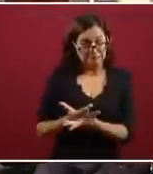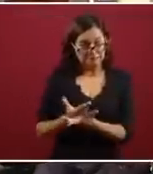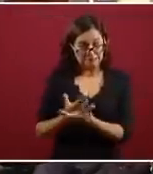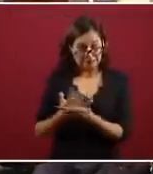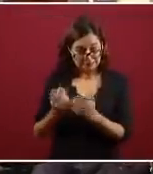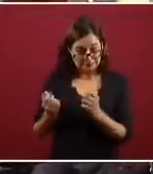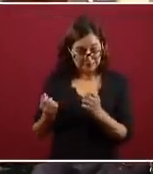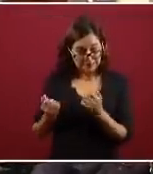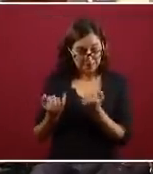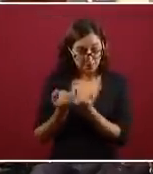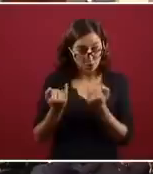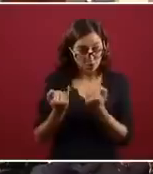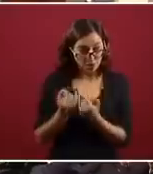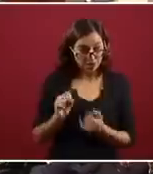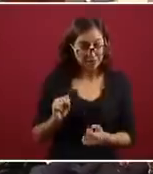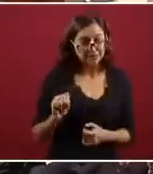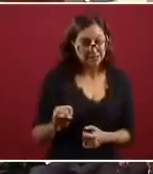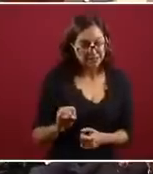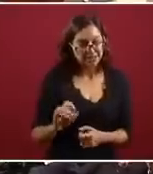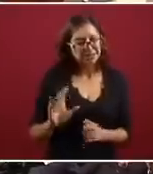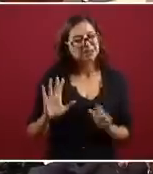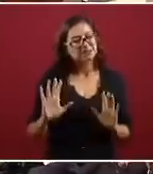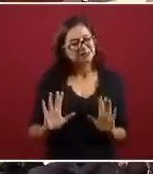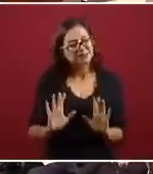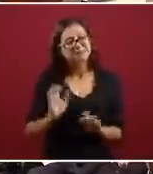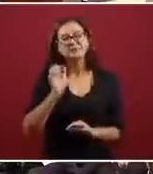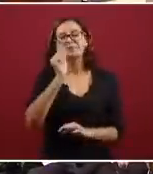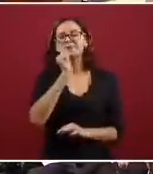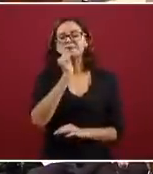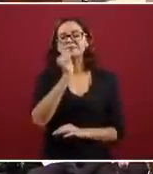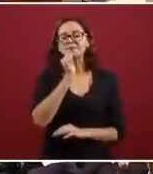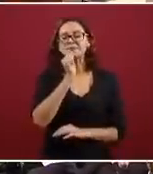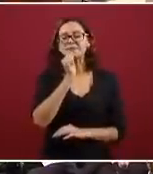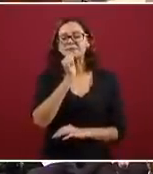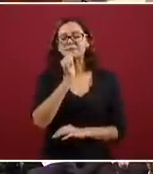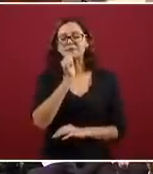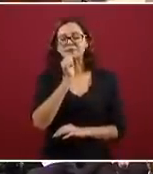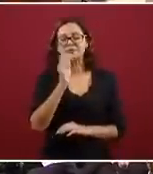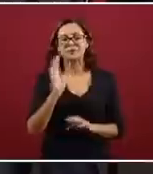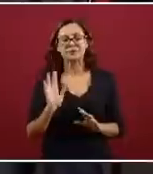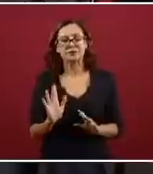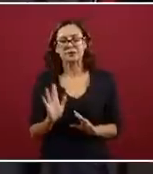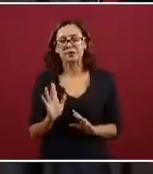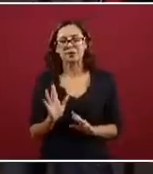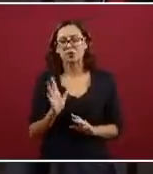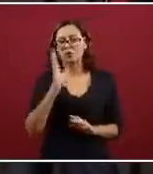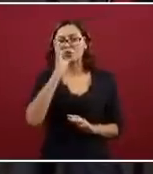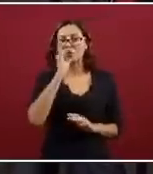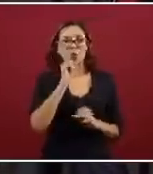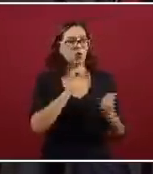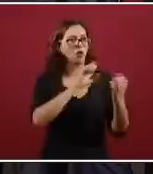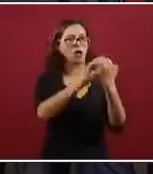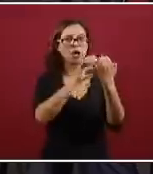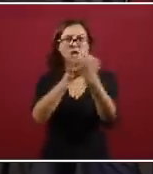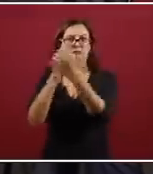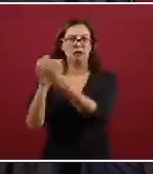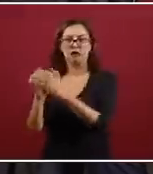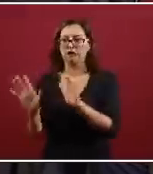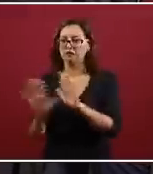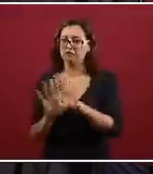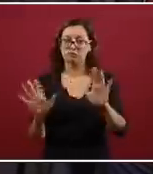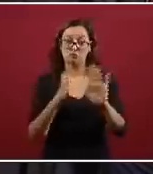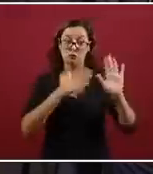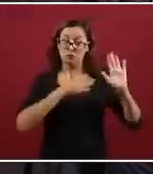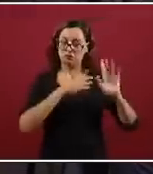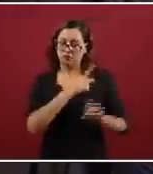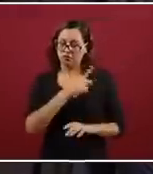sostenerlo, porque no podemos engañar y los compromisos se cumplen,